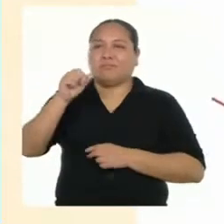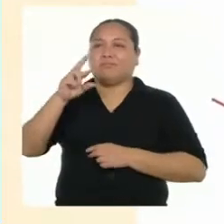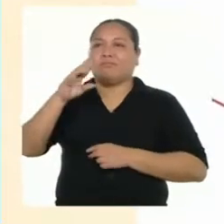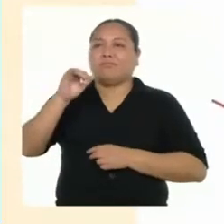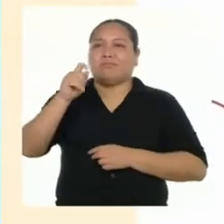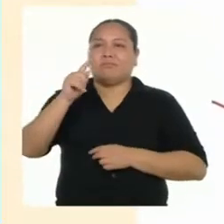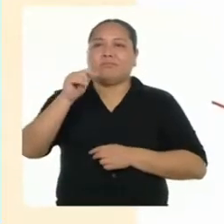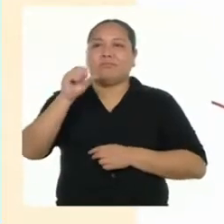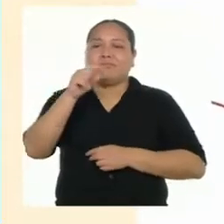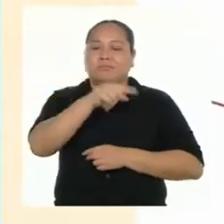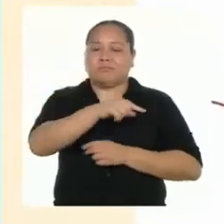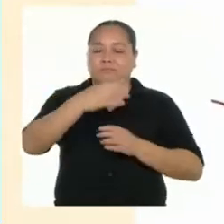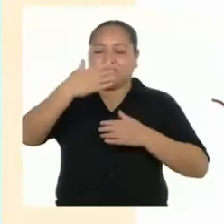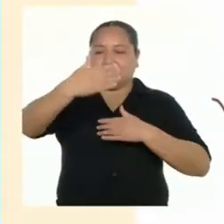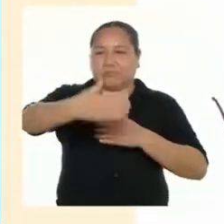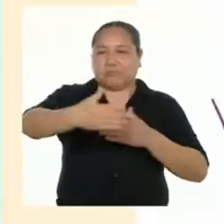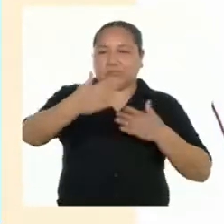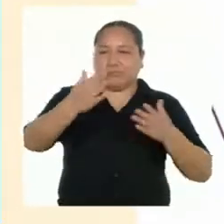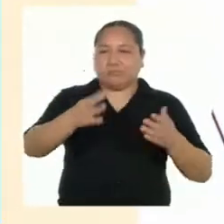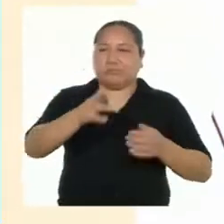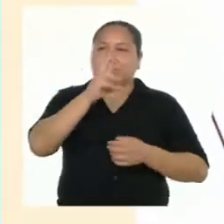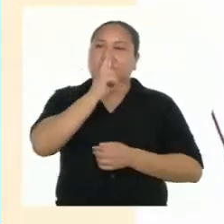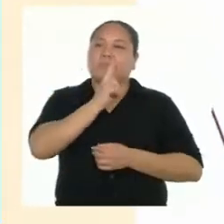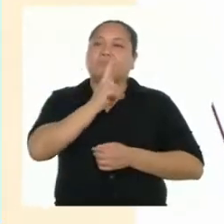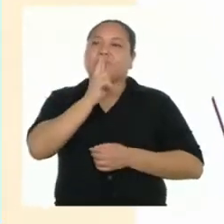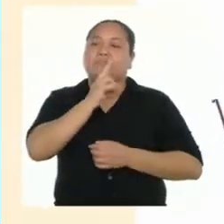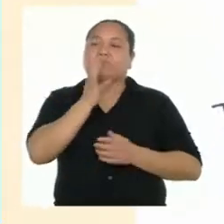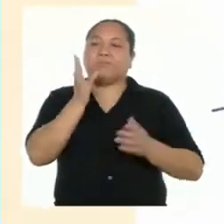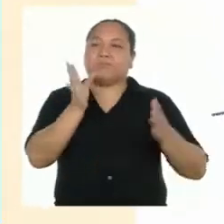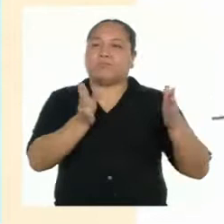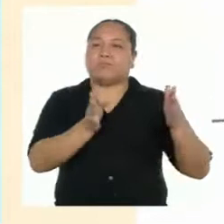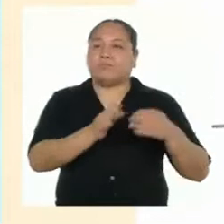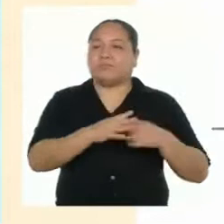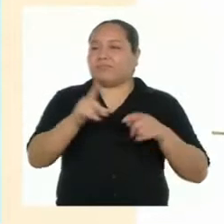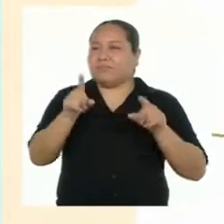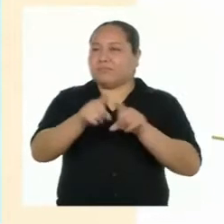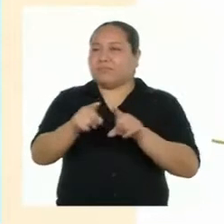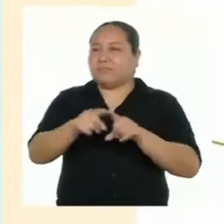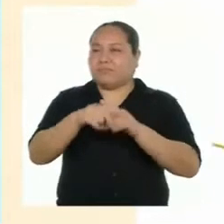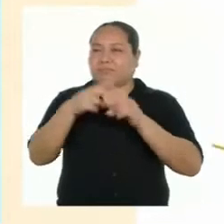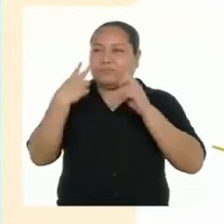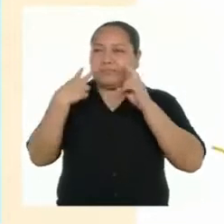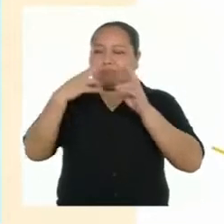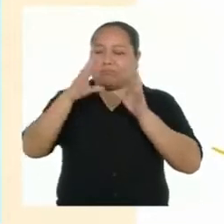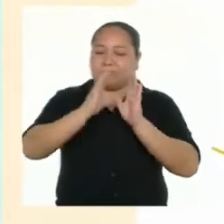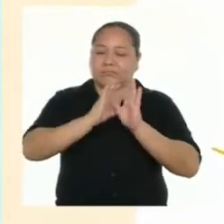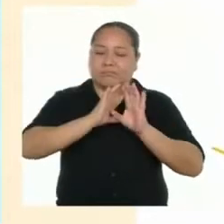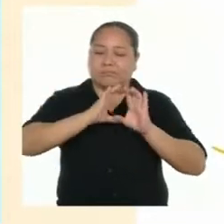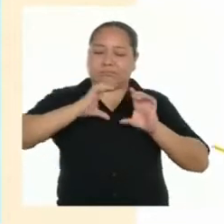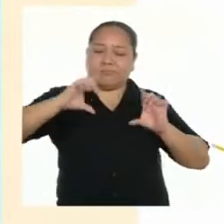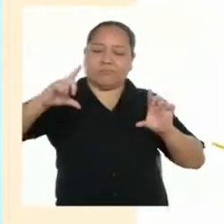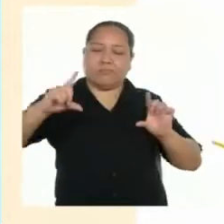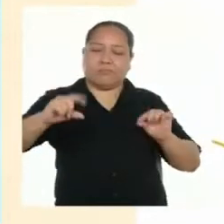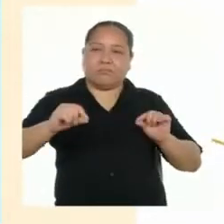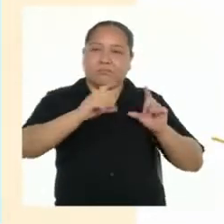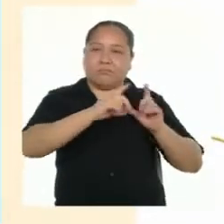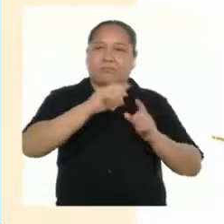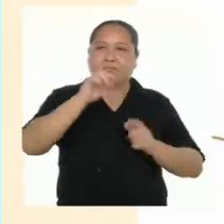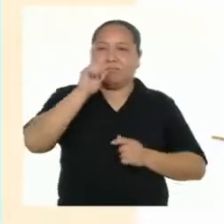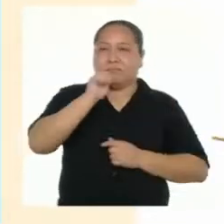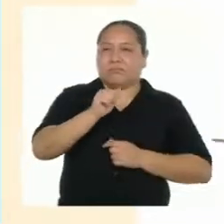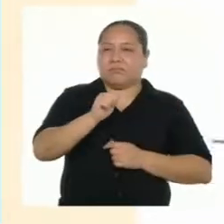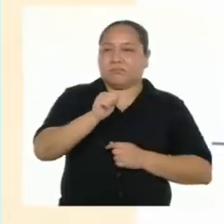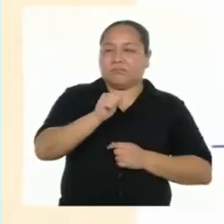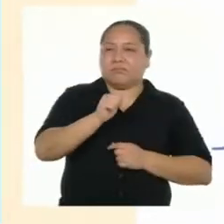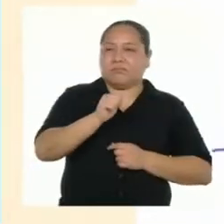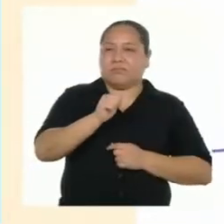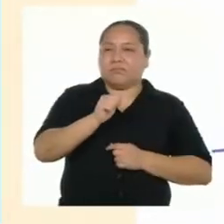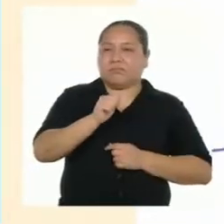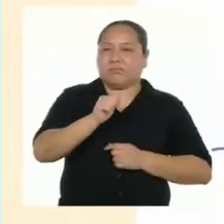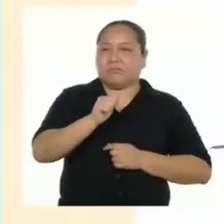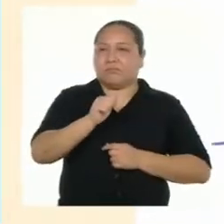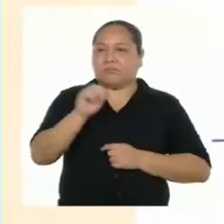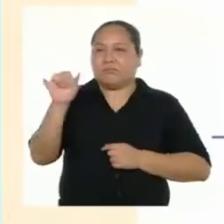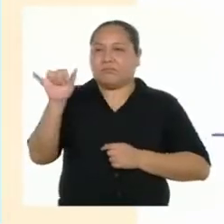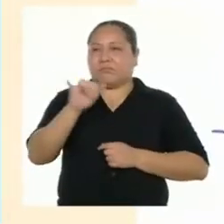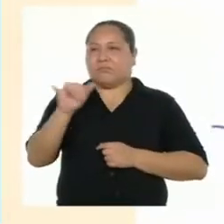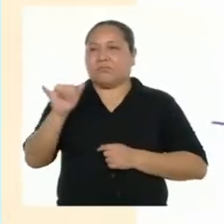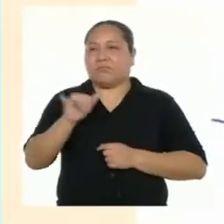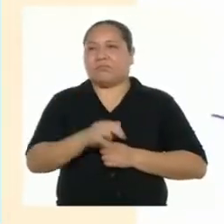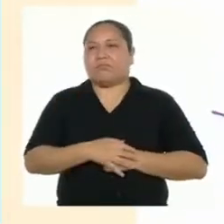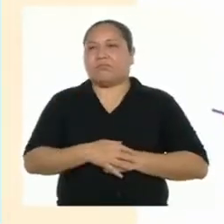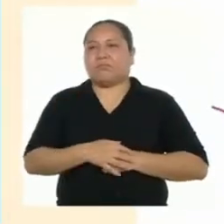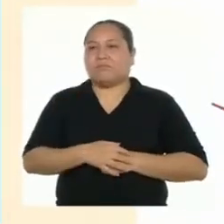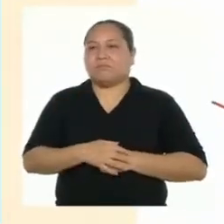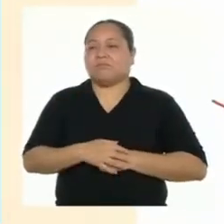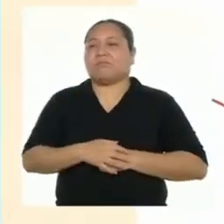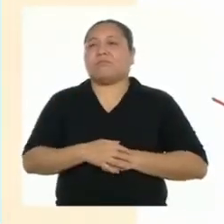aristas de esta caja serían las líneas rojas. También puedo ver que los rectángulos con la letra A son